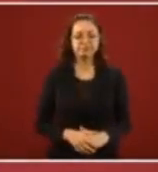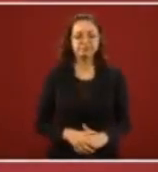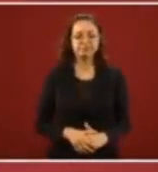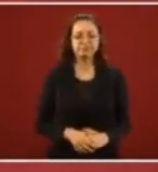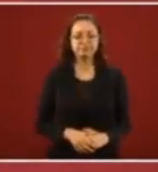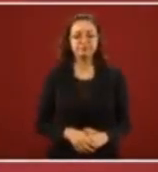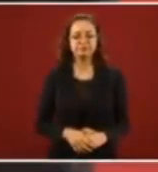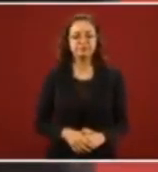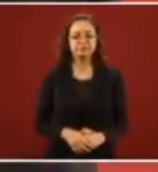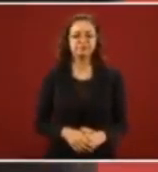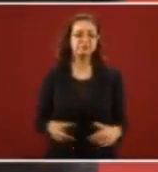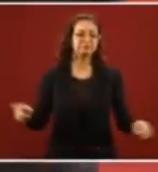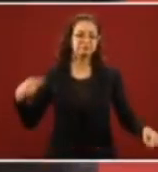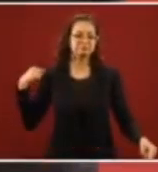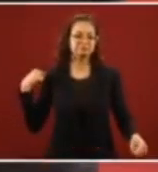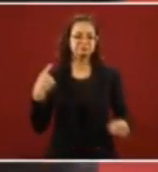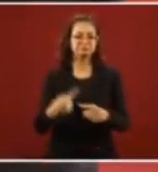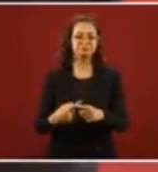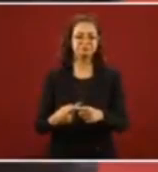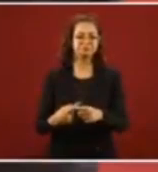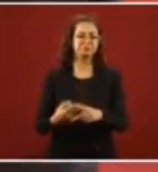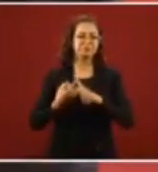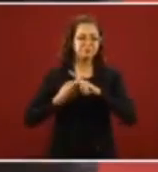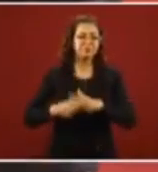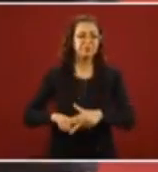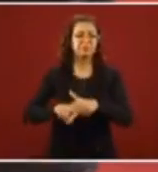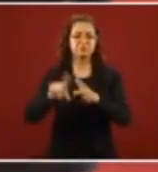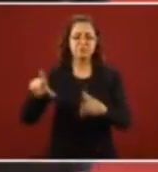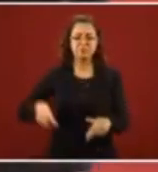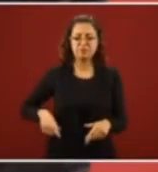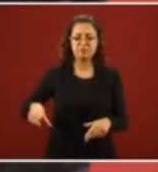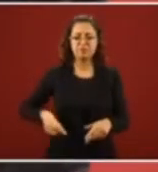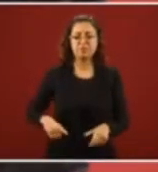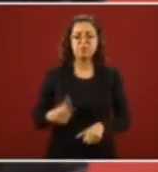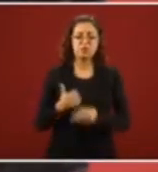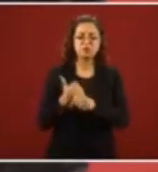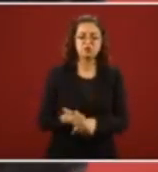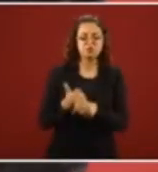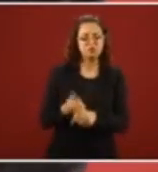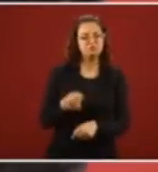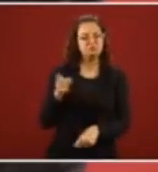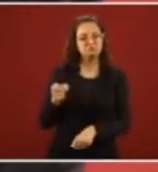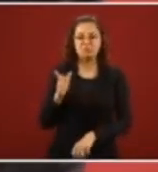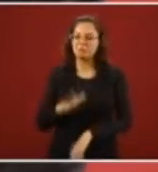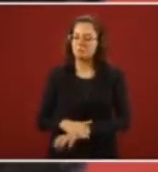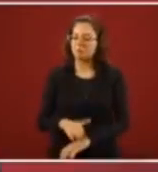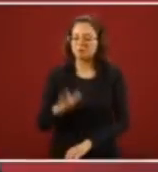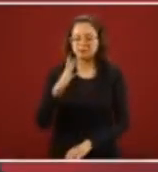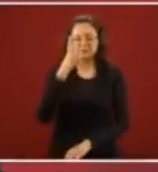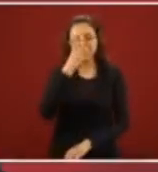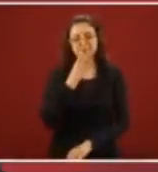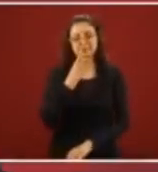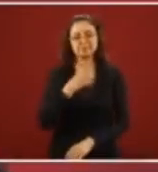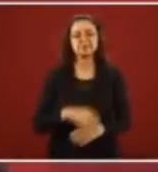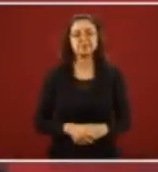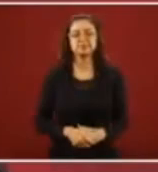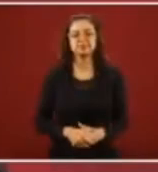padecido desde que estamos en el gobierno. Me dejé